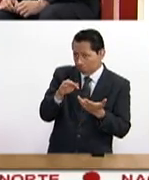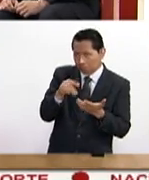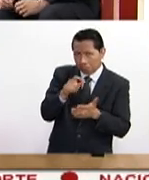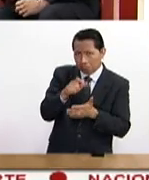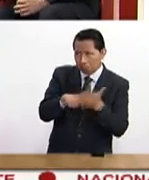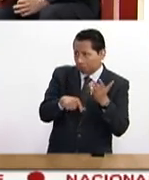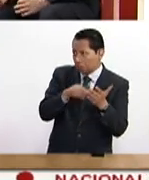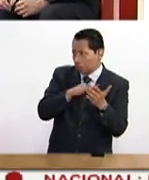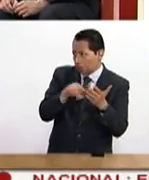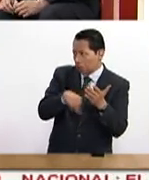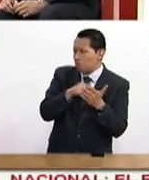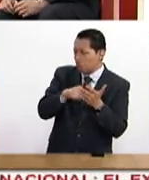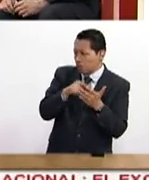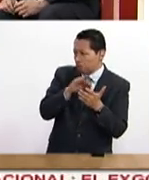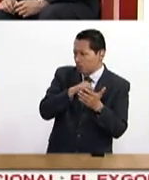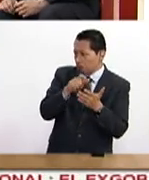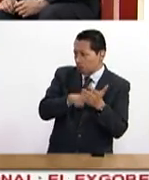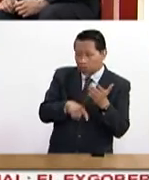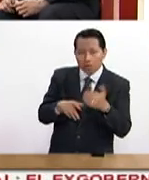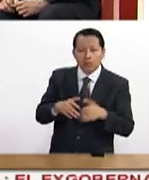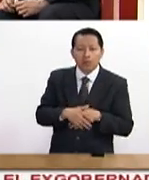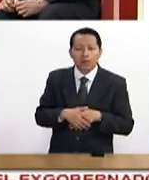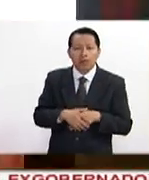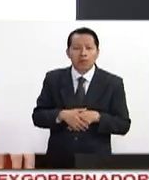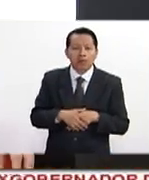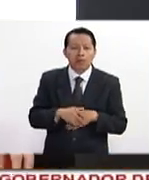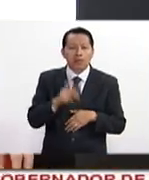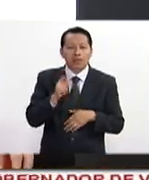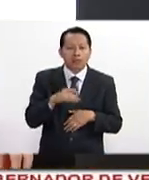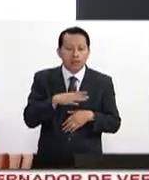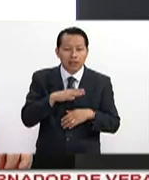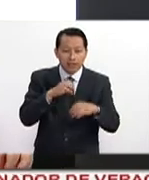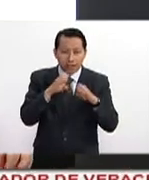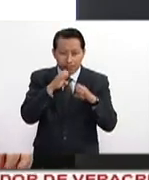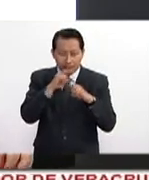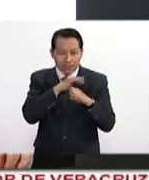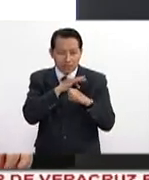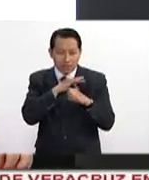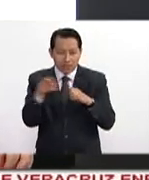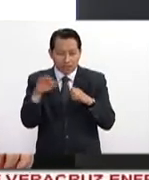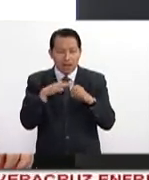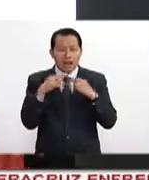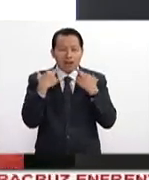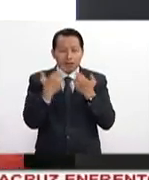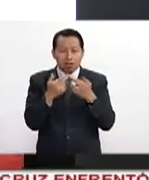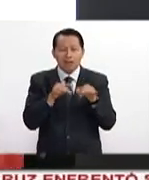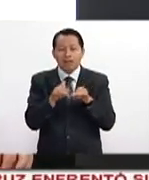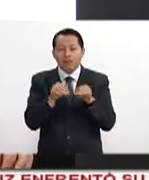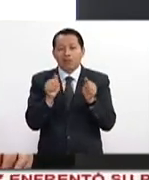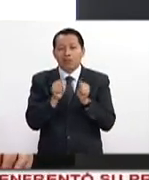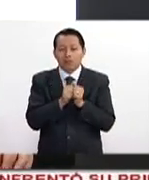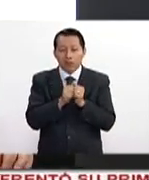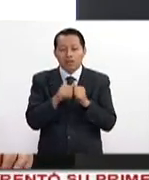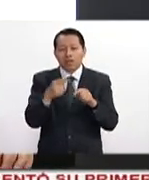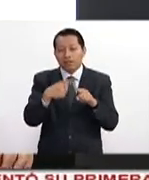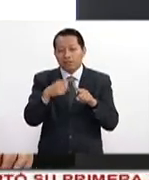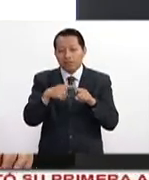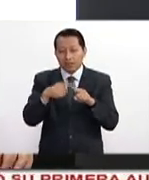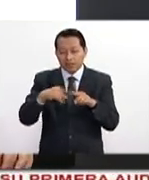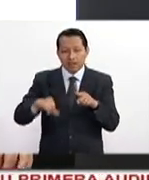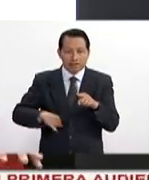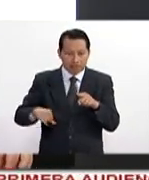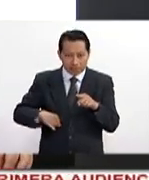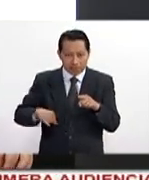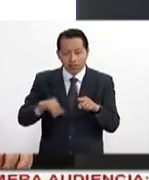cualquier, o en qué lugares se pueden conseguir. Bueno, precisamente después de esta entrevista tengo un par de reuniones de trabajo con un par de cadenas que están